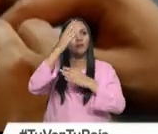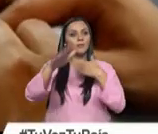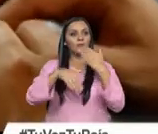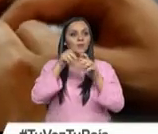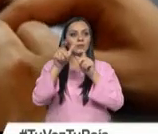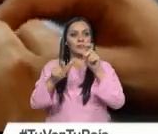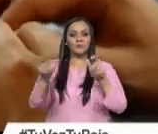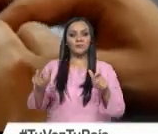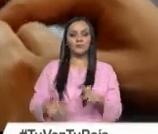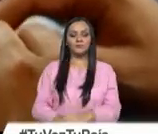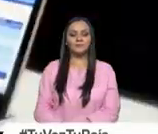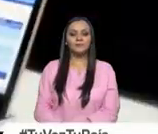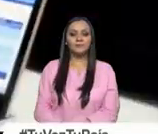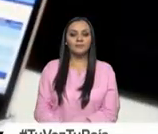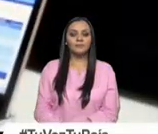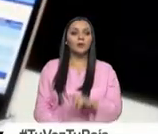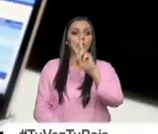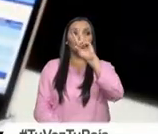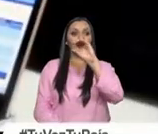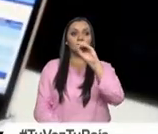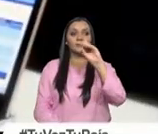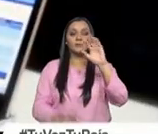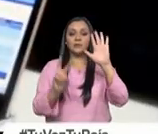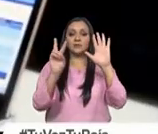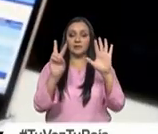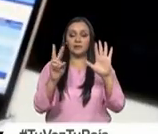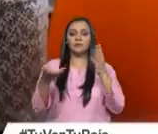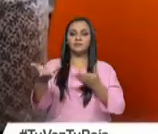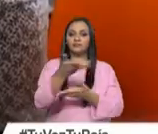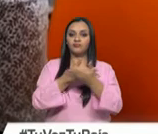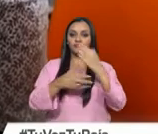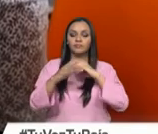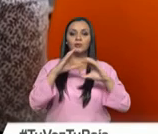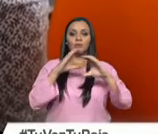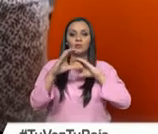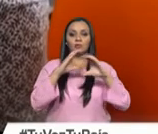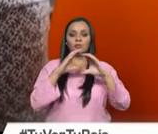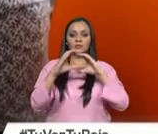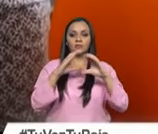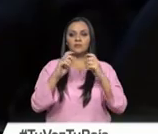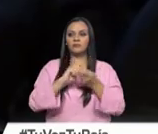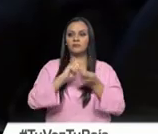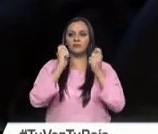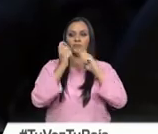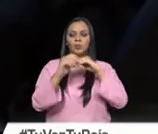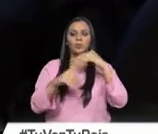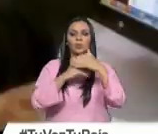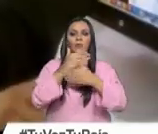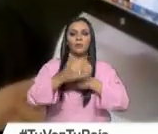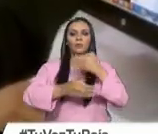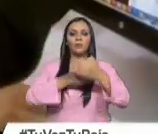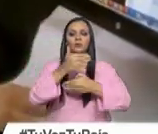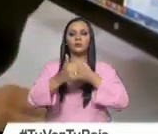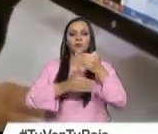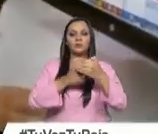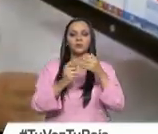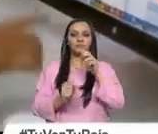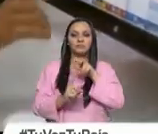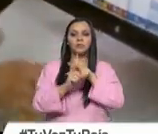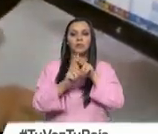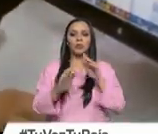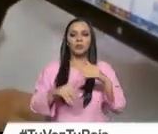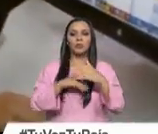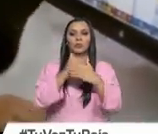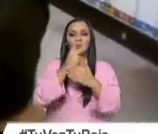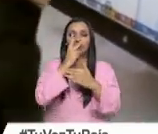ciudadanía. Desde el 2007, el panorama mediático del país cambió y comenzó un proceso inusitado, marcado